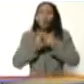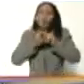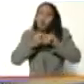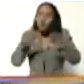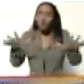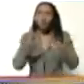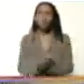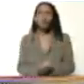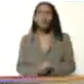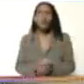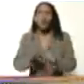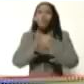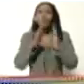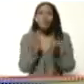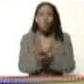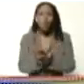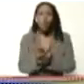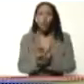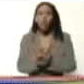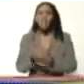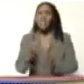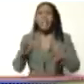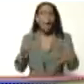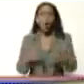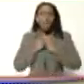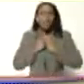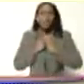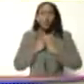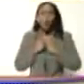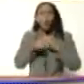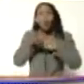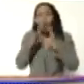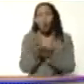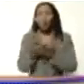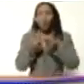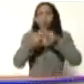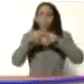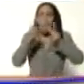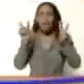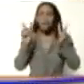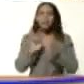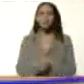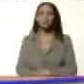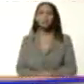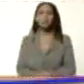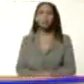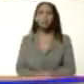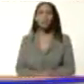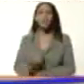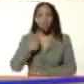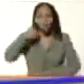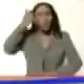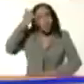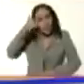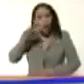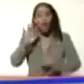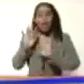por un mundo sin hegemonismo por un mundo de paz así lo creemos